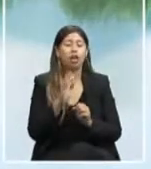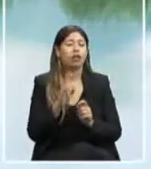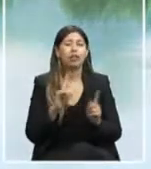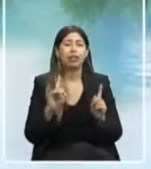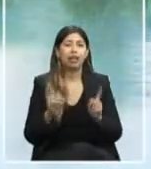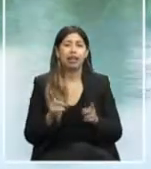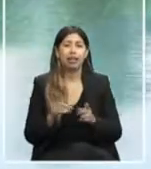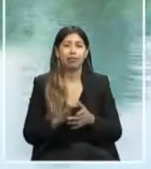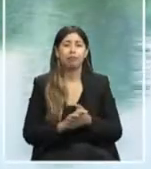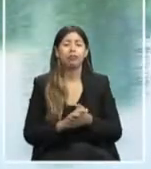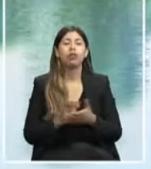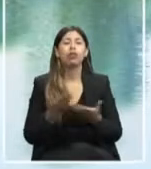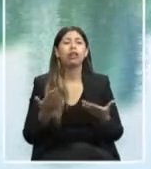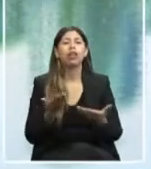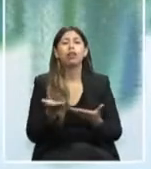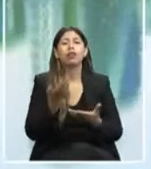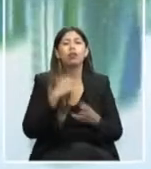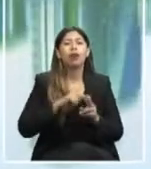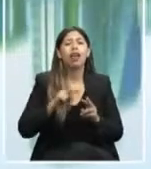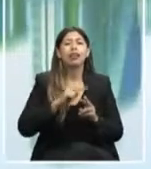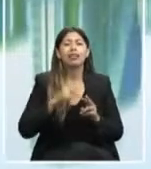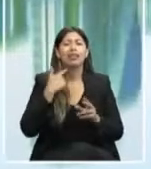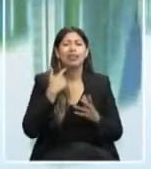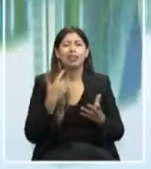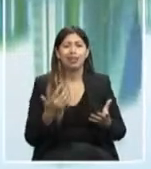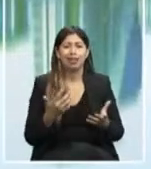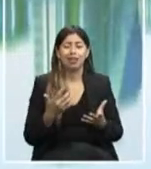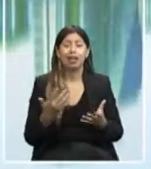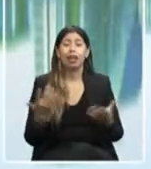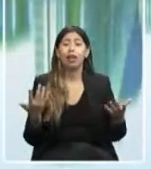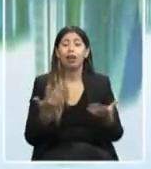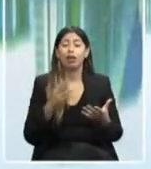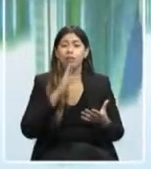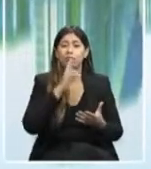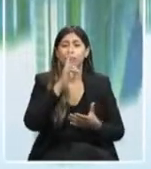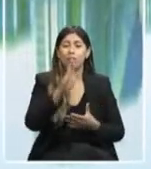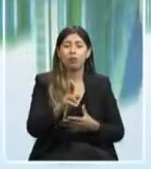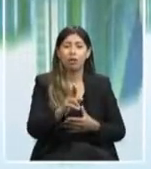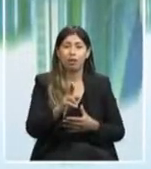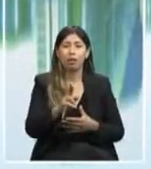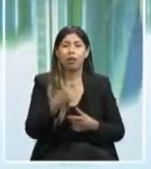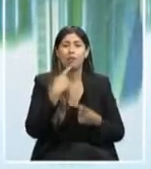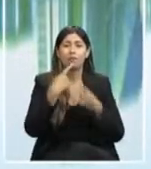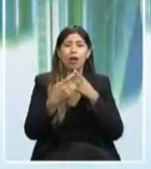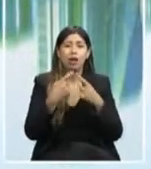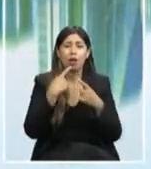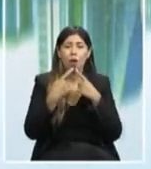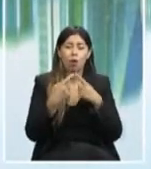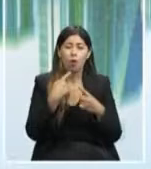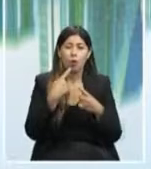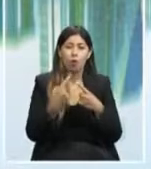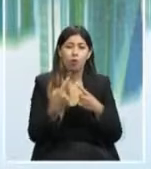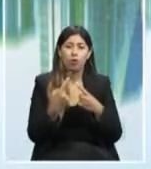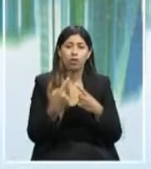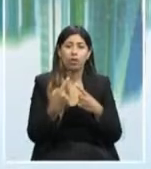Entonces, ¿qué es lo que debemos hacer y cómo debemos responder a las preguntas de